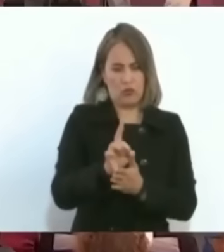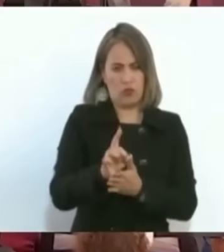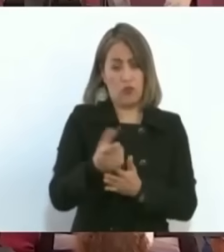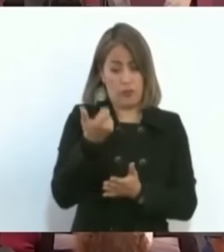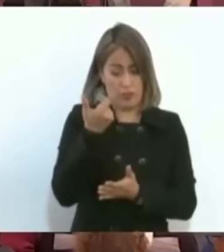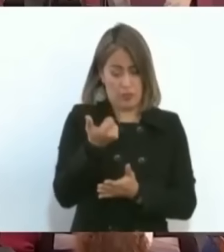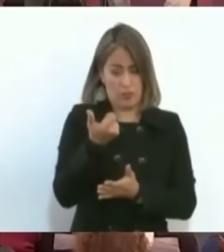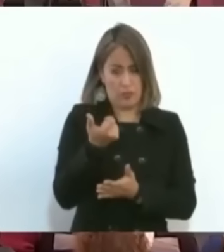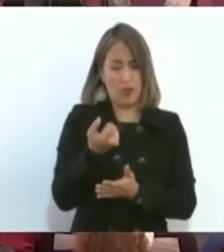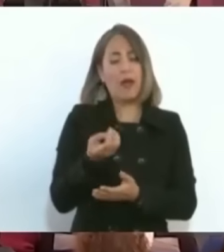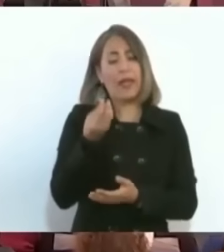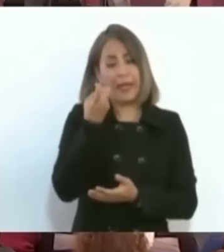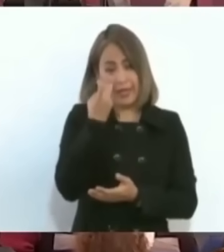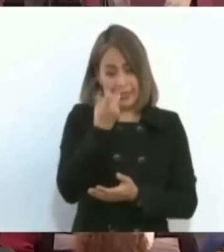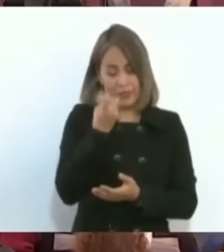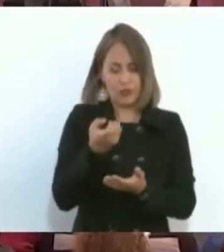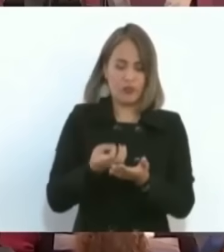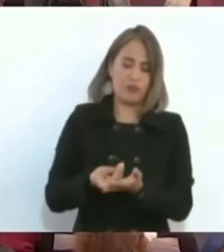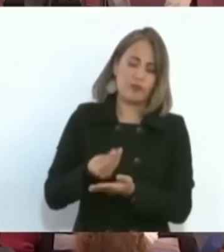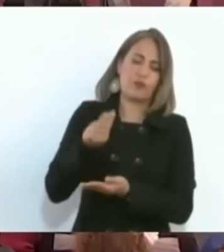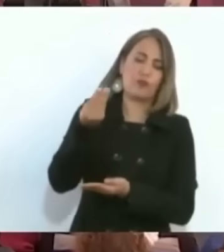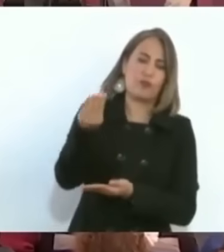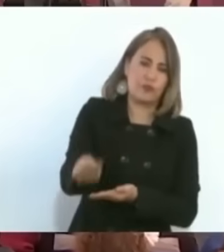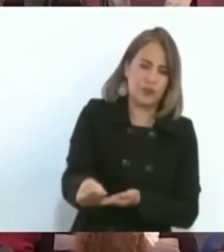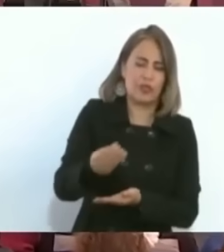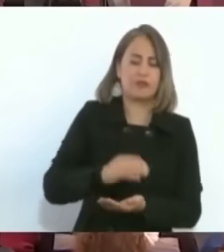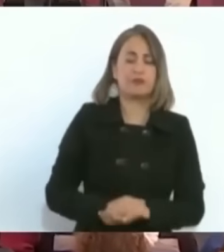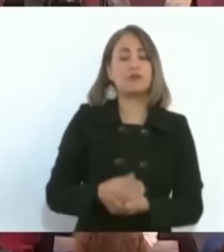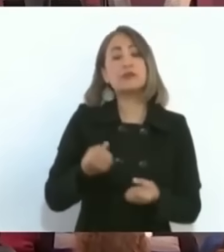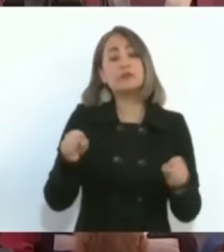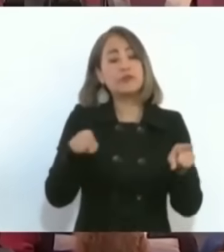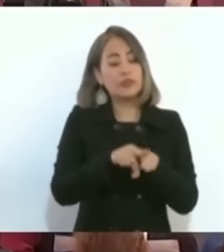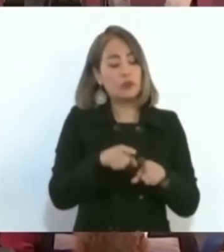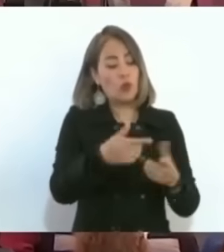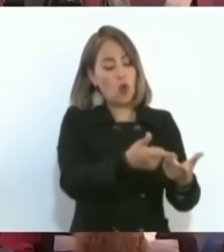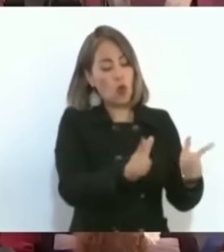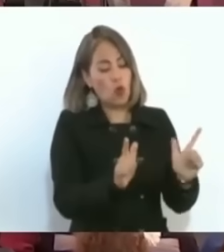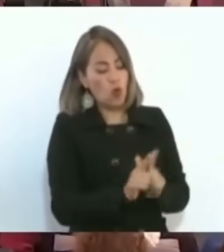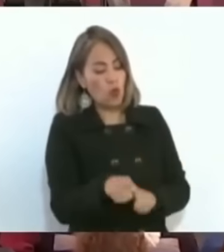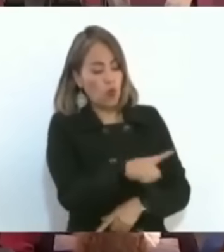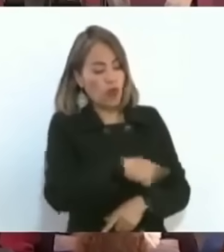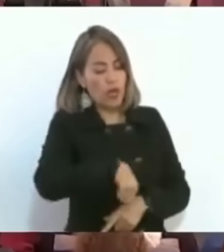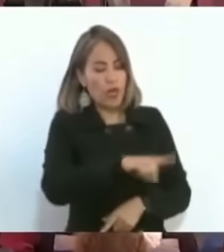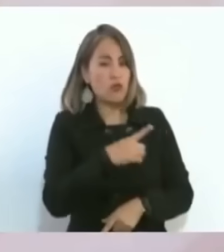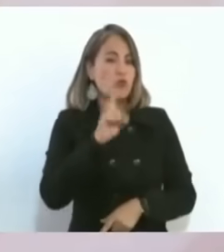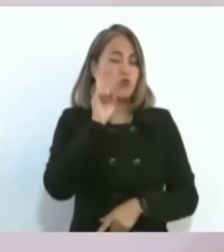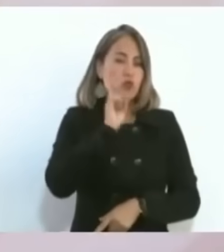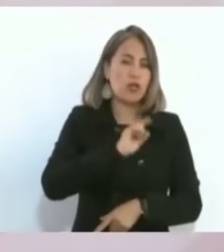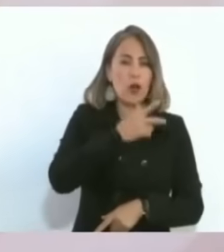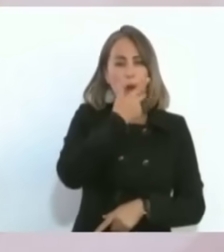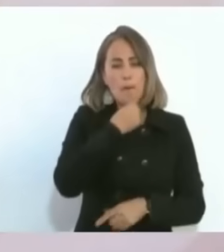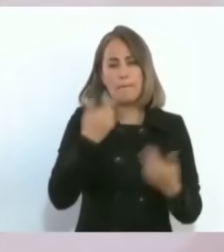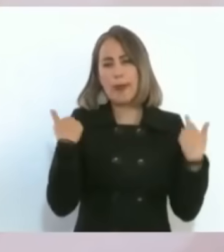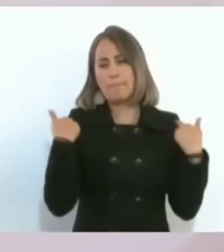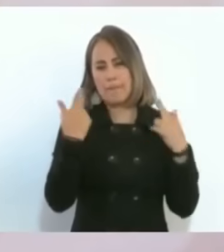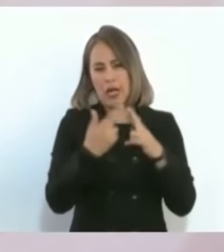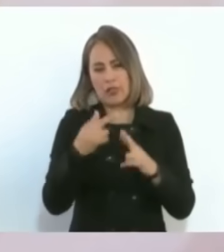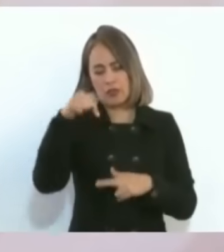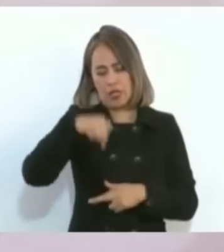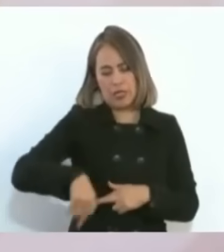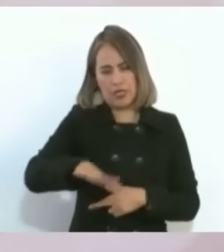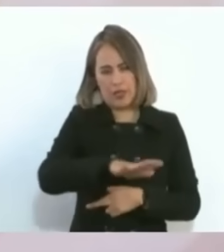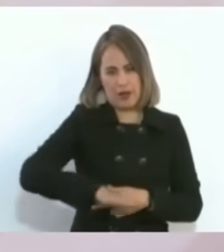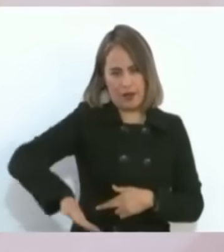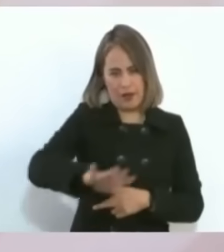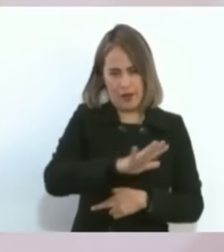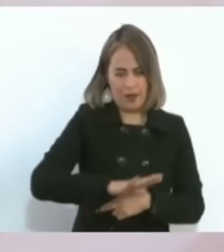Y también les digo a las maestras, a los maestros de Chicoloapan y del Estado de México,